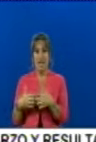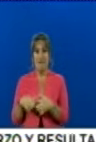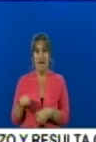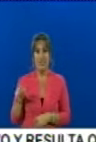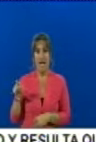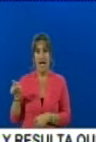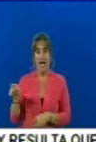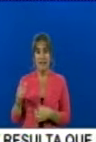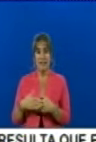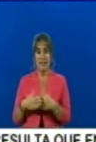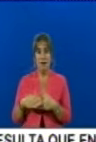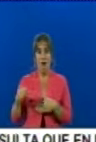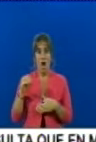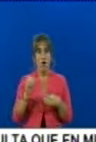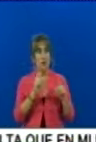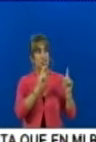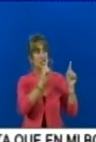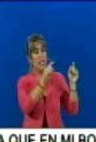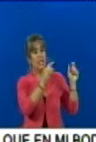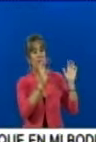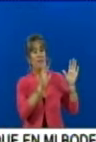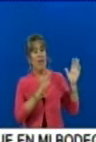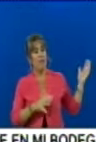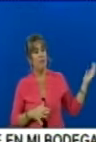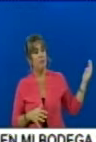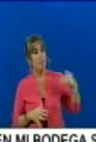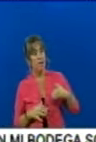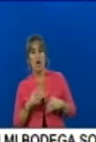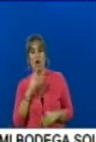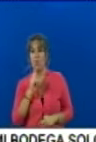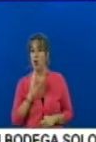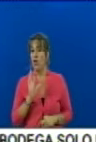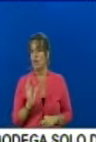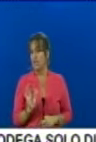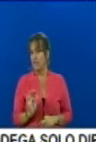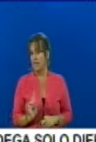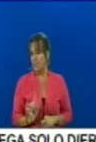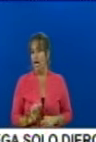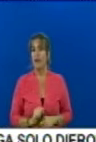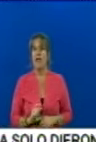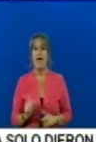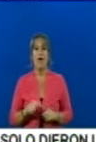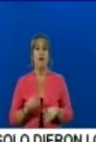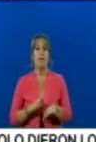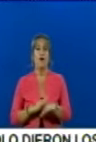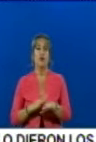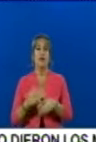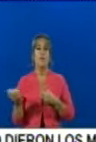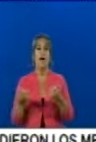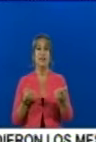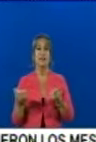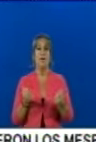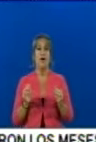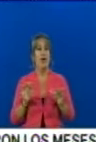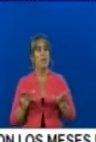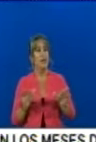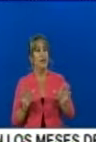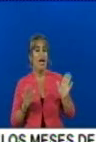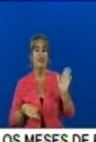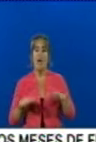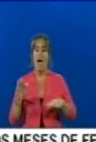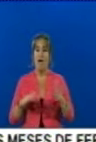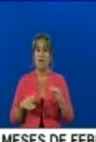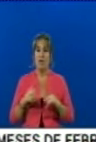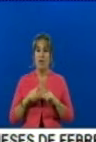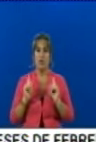industrias están en el occidente del país, y bueno, algo que tú señalabas al principio del programa, temas asociados a la transportación, en estos casos